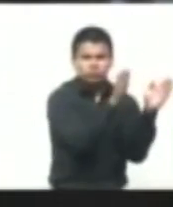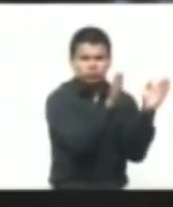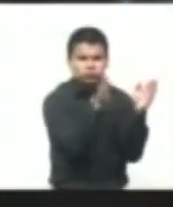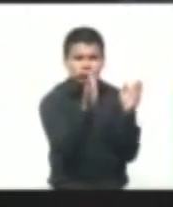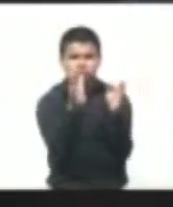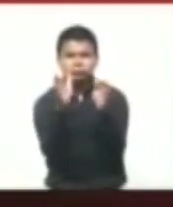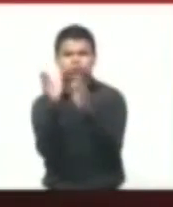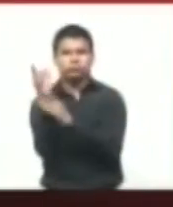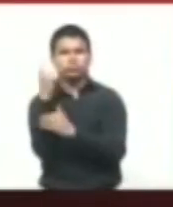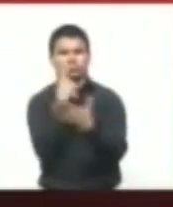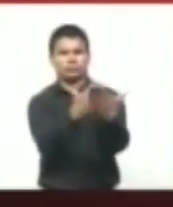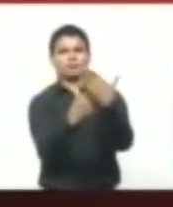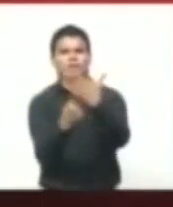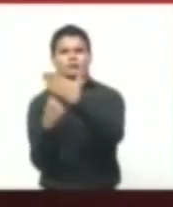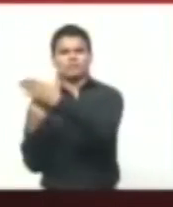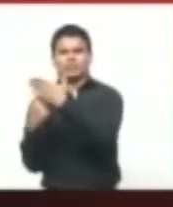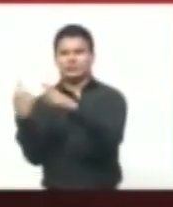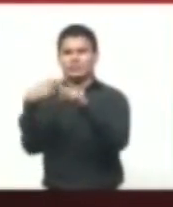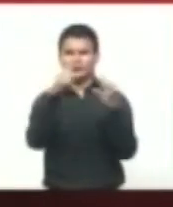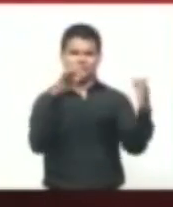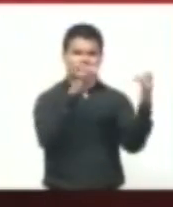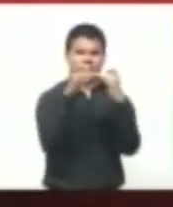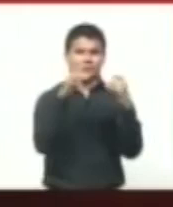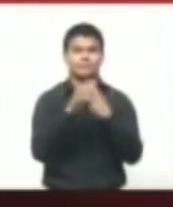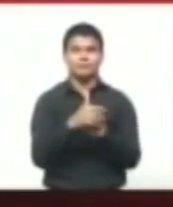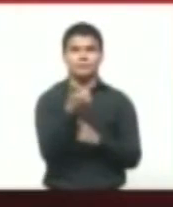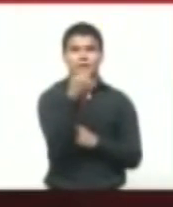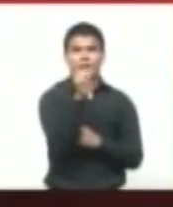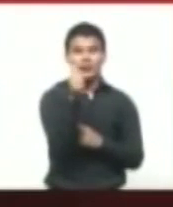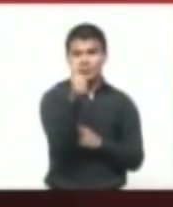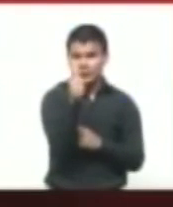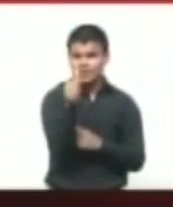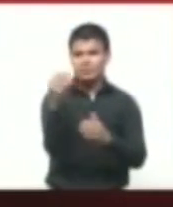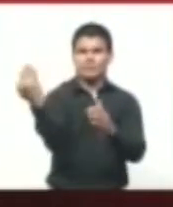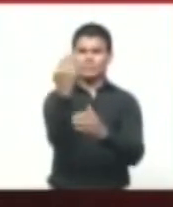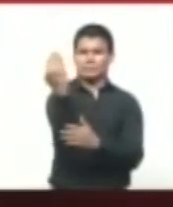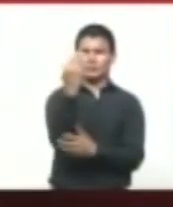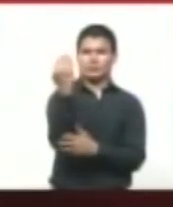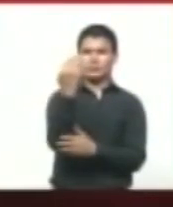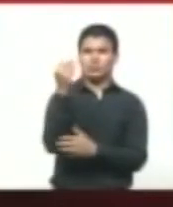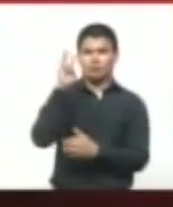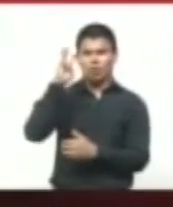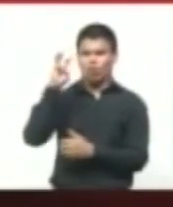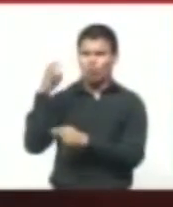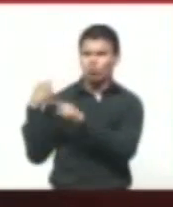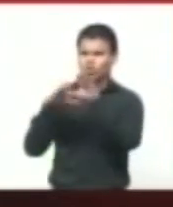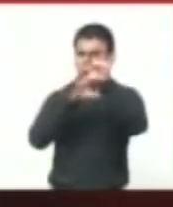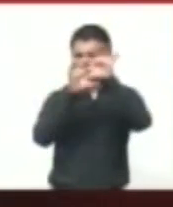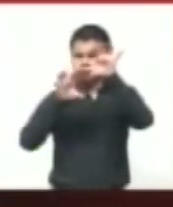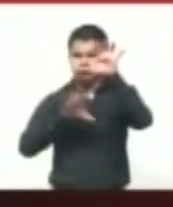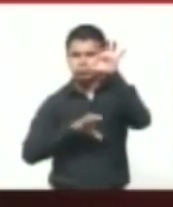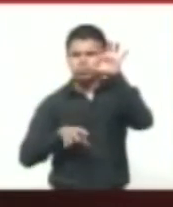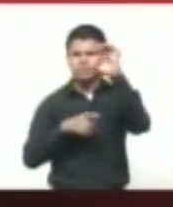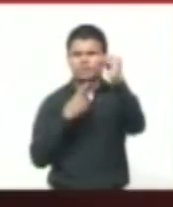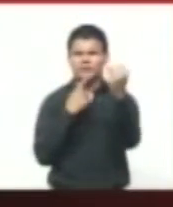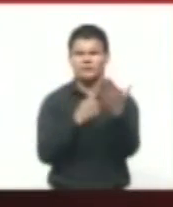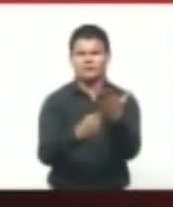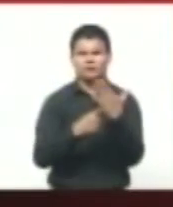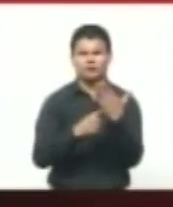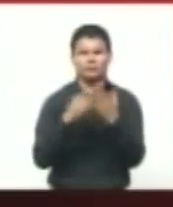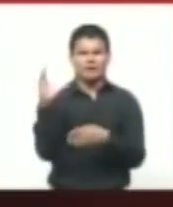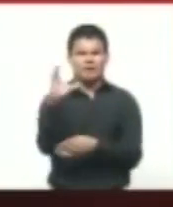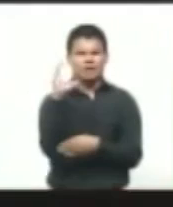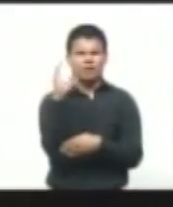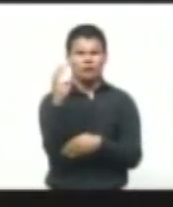diferentes enfrentamientos armados. 10 películas de 8 países intentarán llevarse el galardón en el que participará el